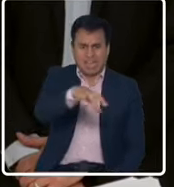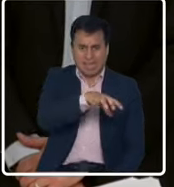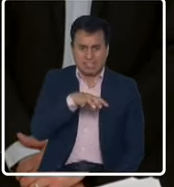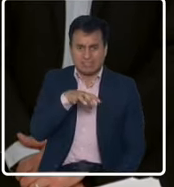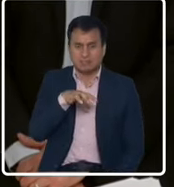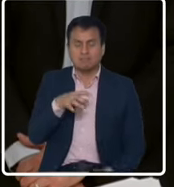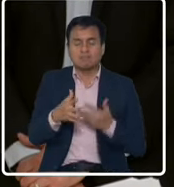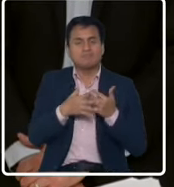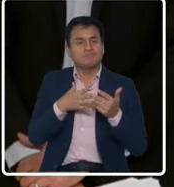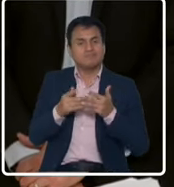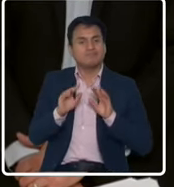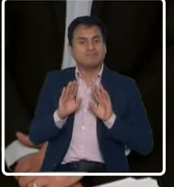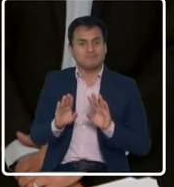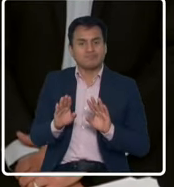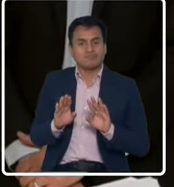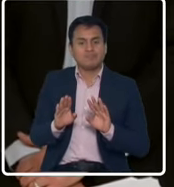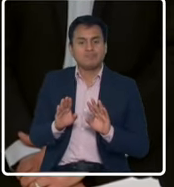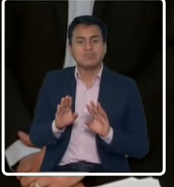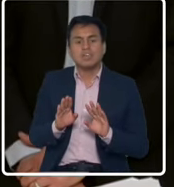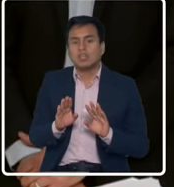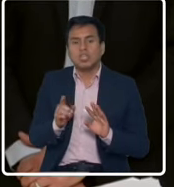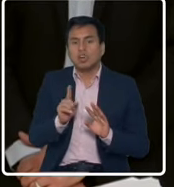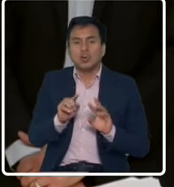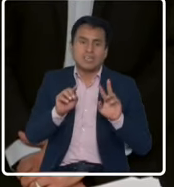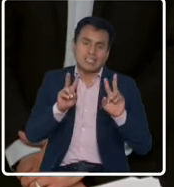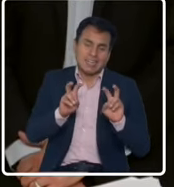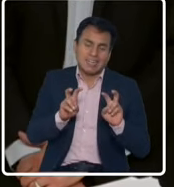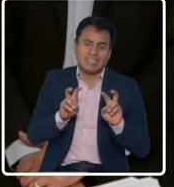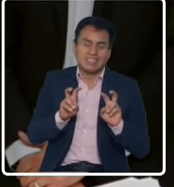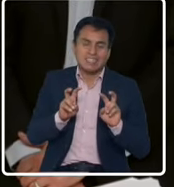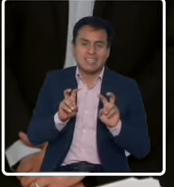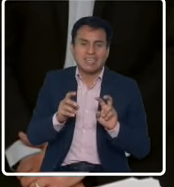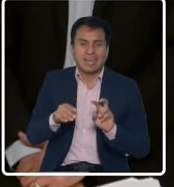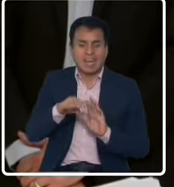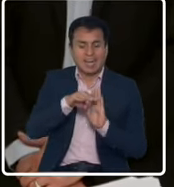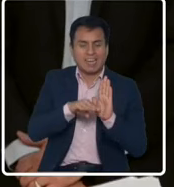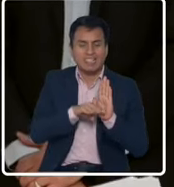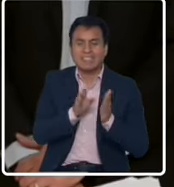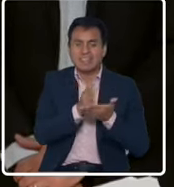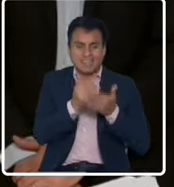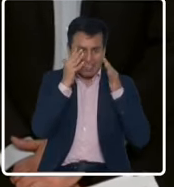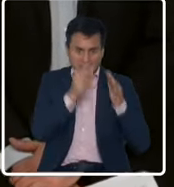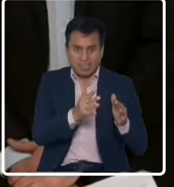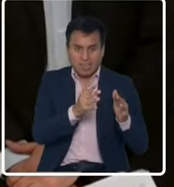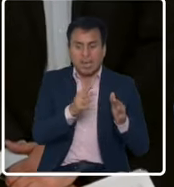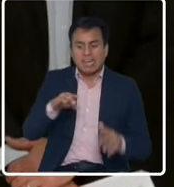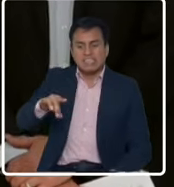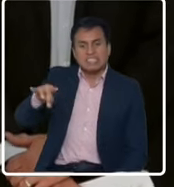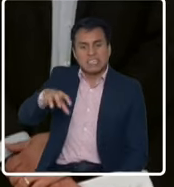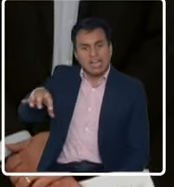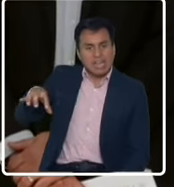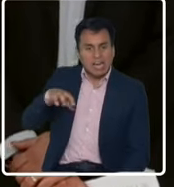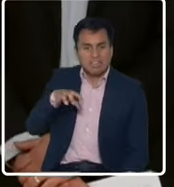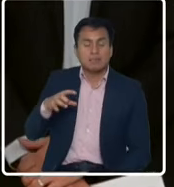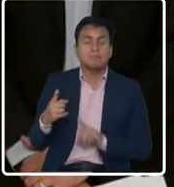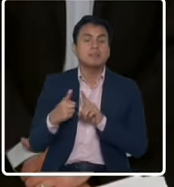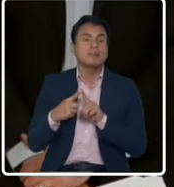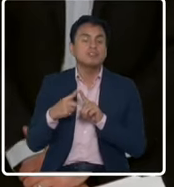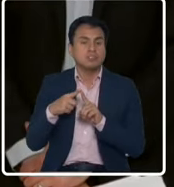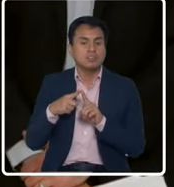donde naturalmente no están aquellos salares que definimos como estratégico aquellos salarios donde va a haber